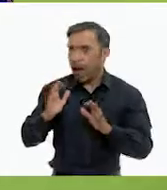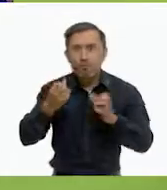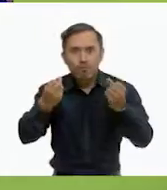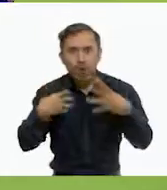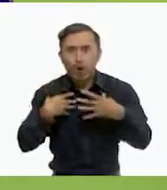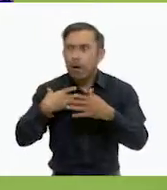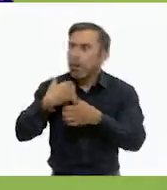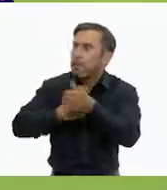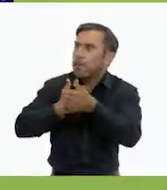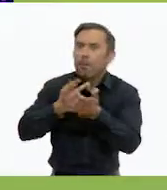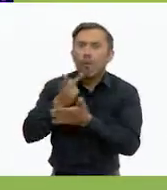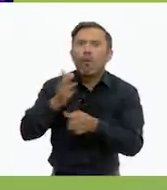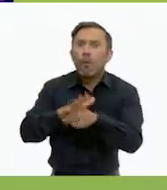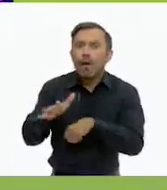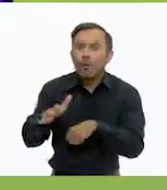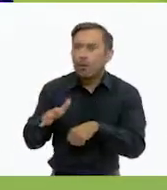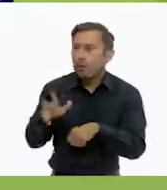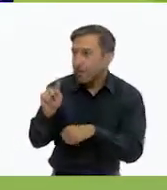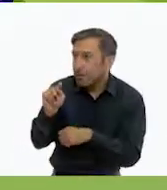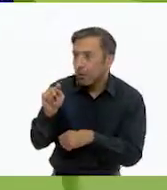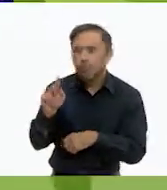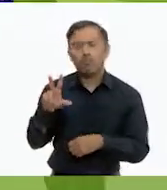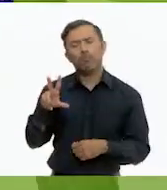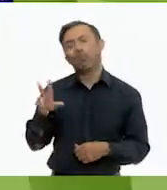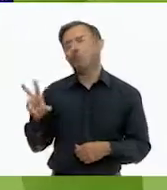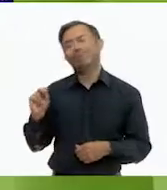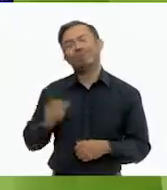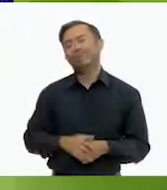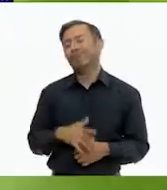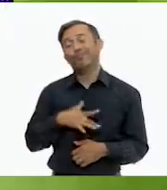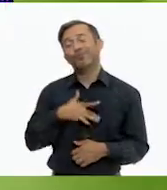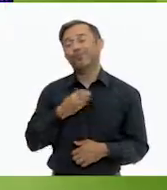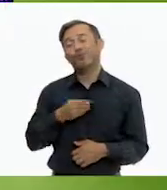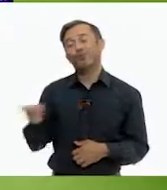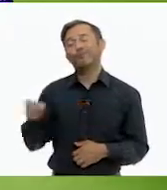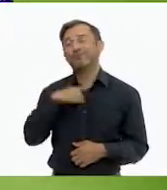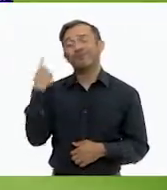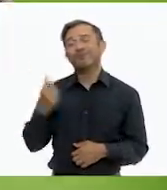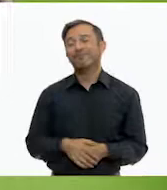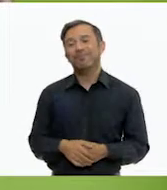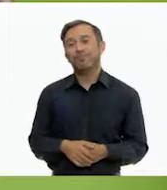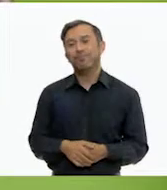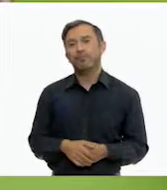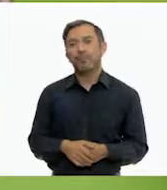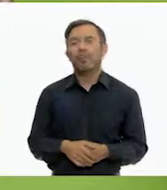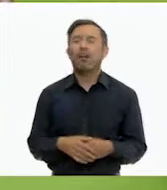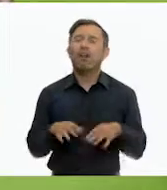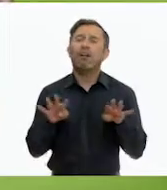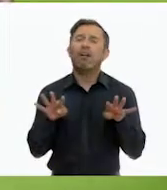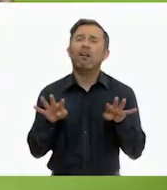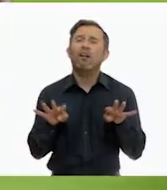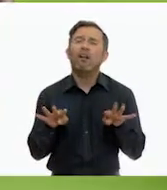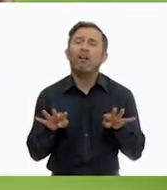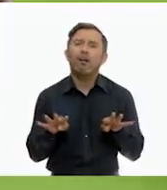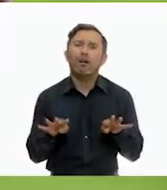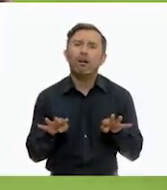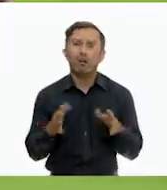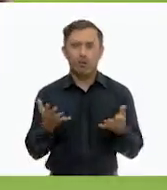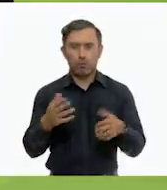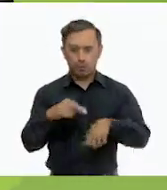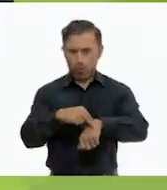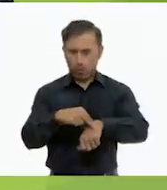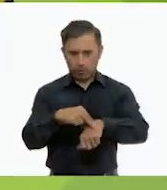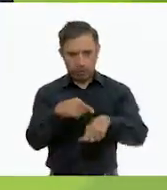No, no, no, lo siento mucho, Come Galletas, pero me temo que no ganaste. Pero, doctor, yo comer